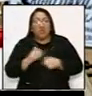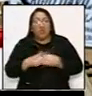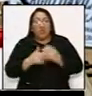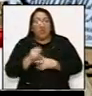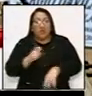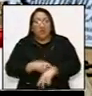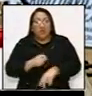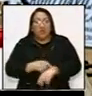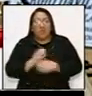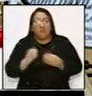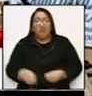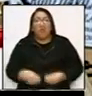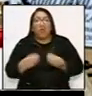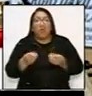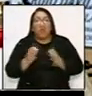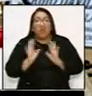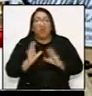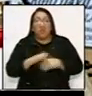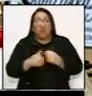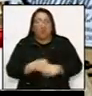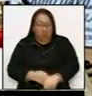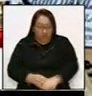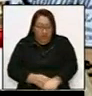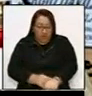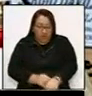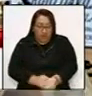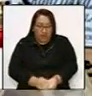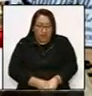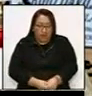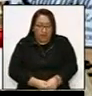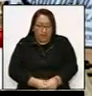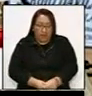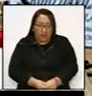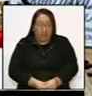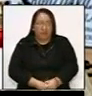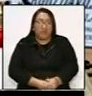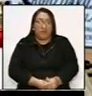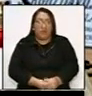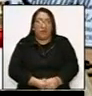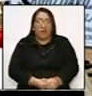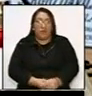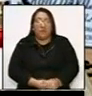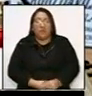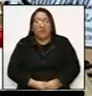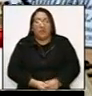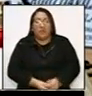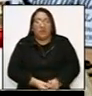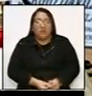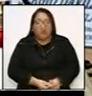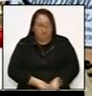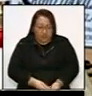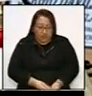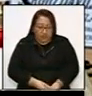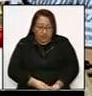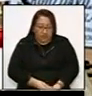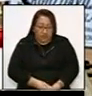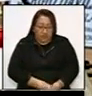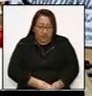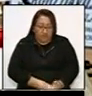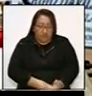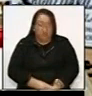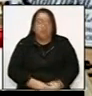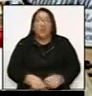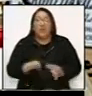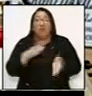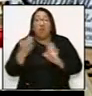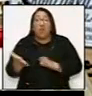momento? ¿Por qué no se paró el allanamiento para que entre criminalística y definir cómo ha sido la muerte de Alan García? ¿Se